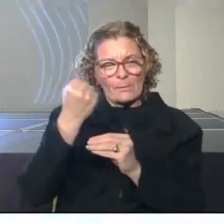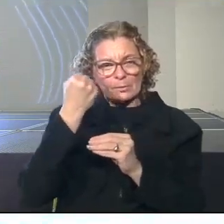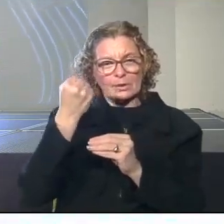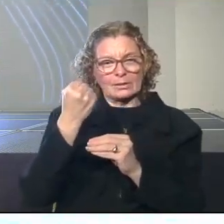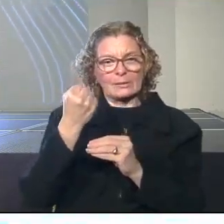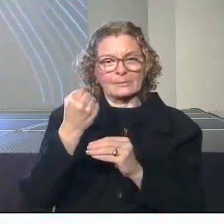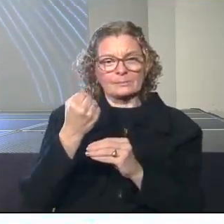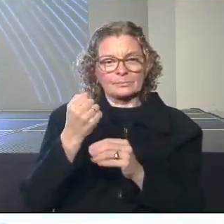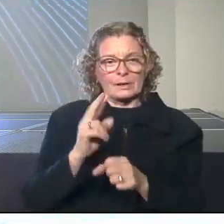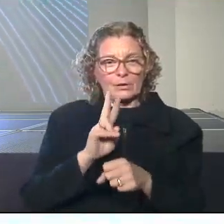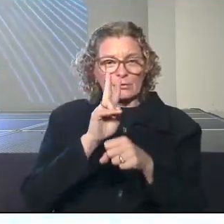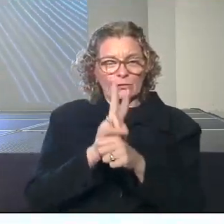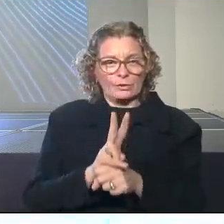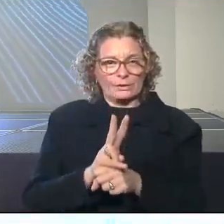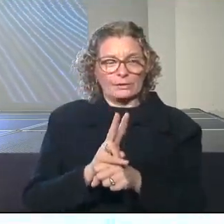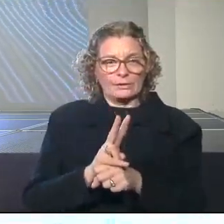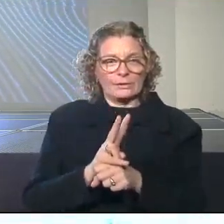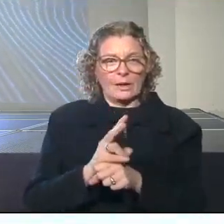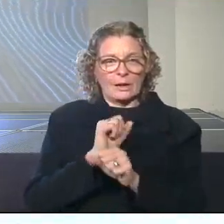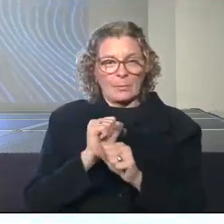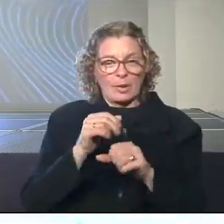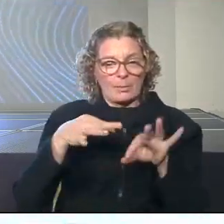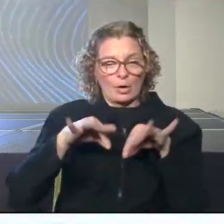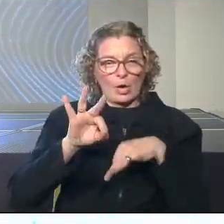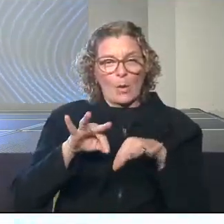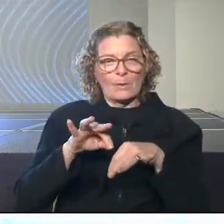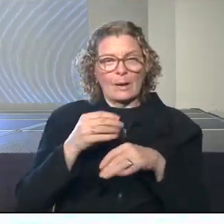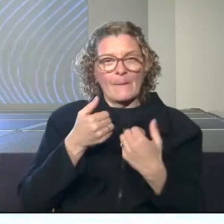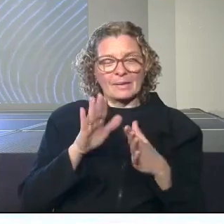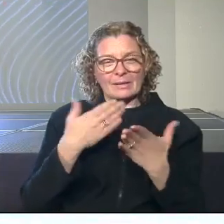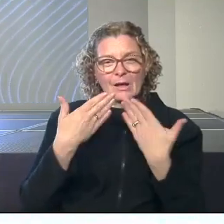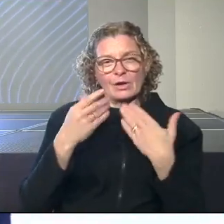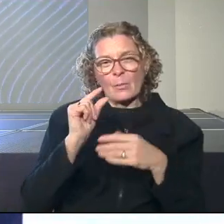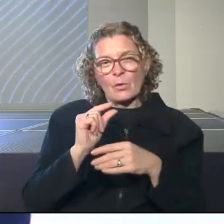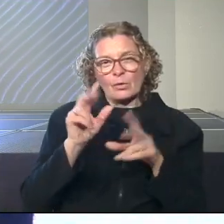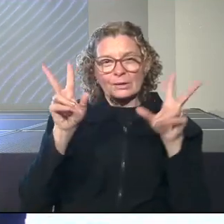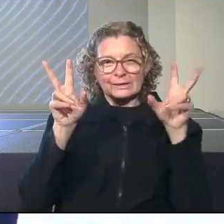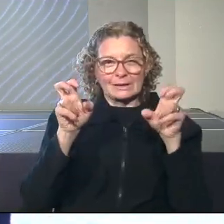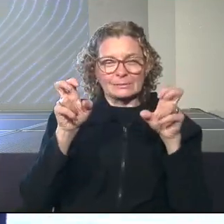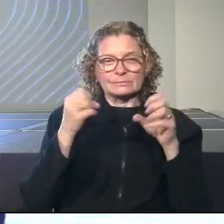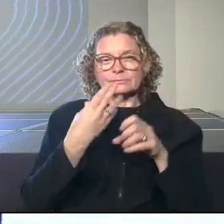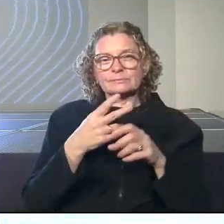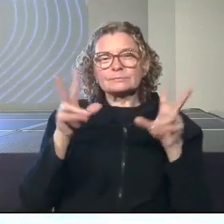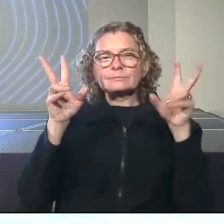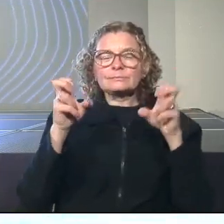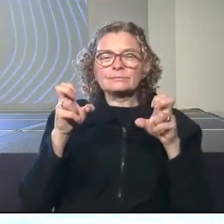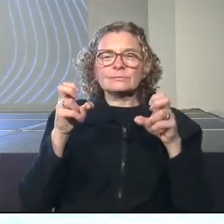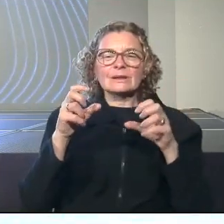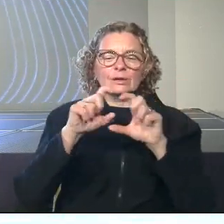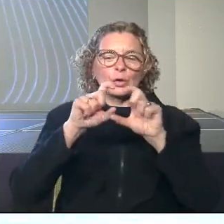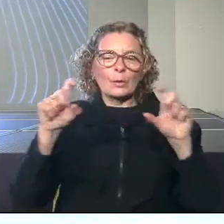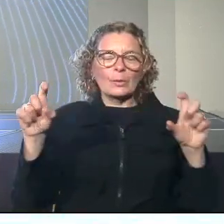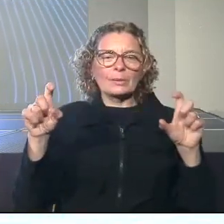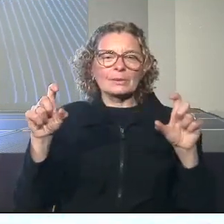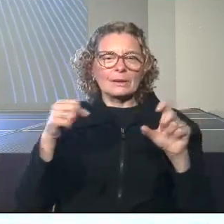que una visita se transforme en una venta. Vamos a empezar a hablar un poco del título. ¿Por qué el título de una publicación